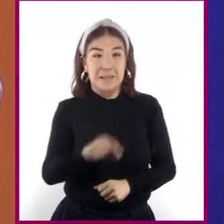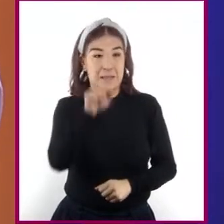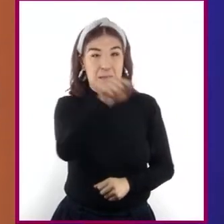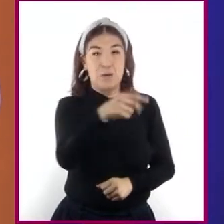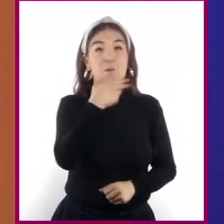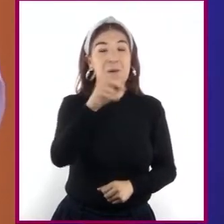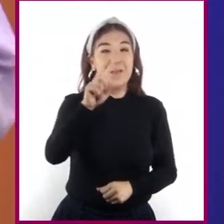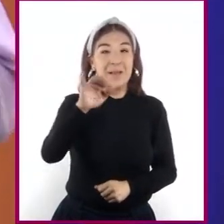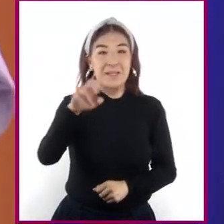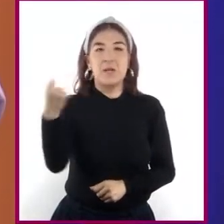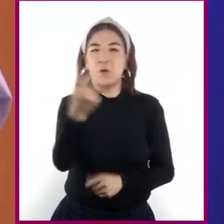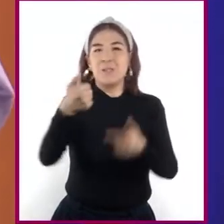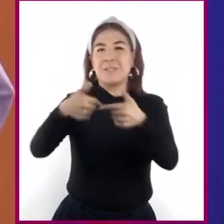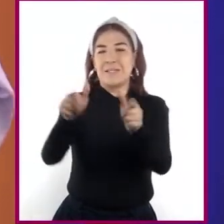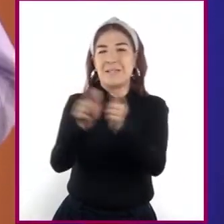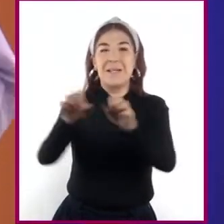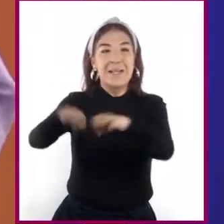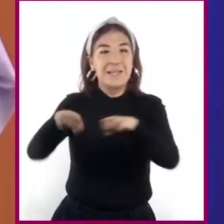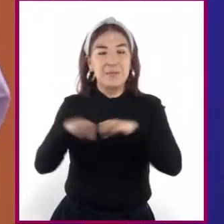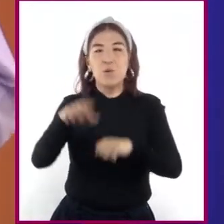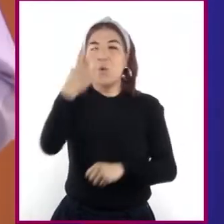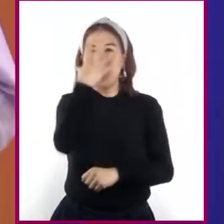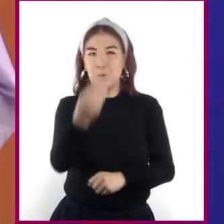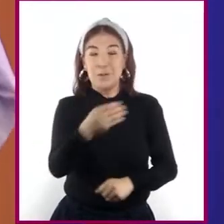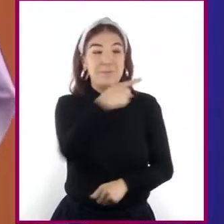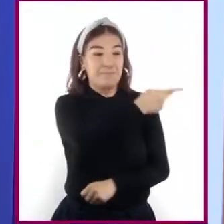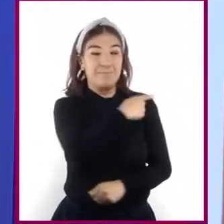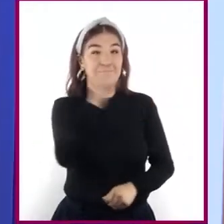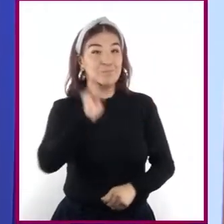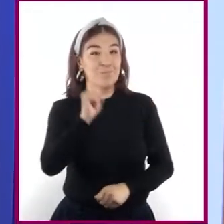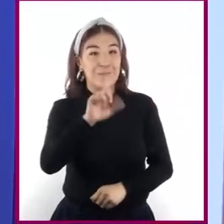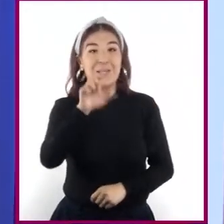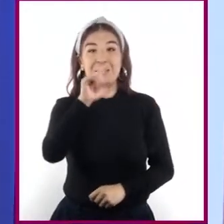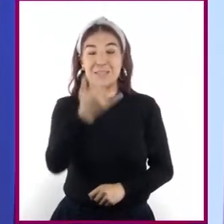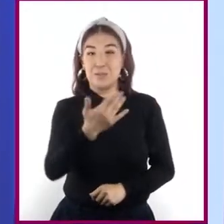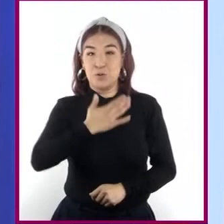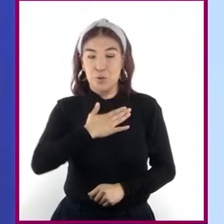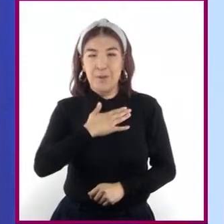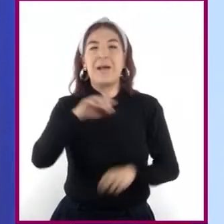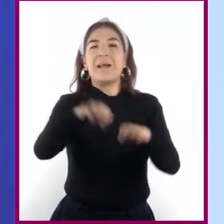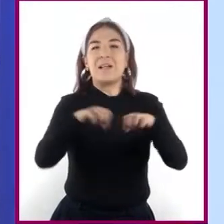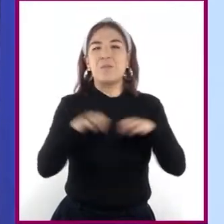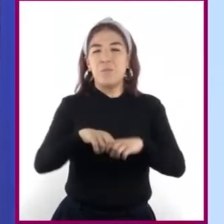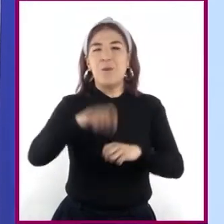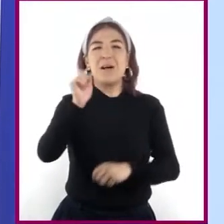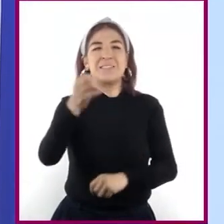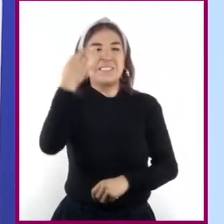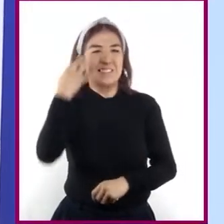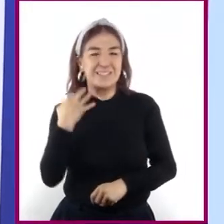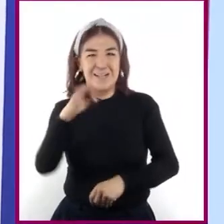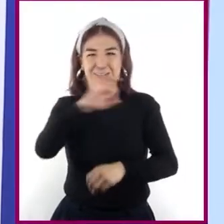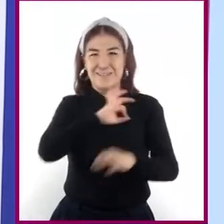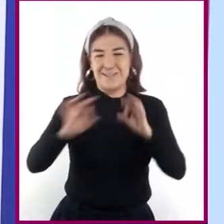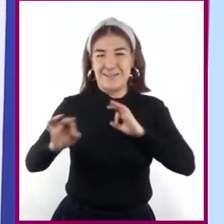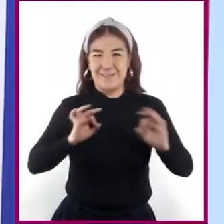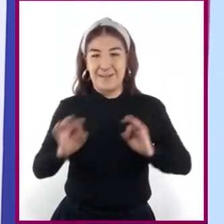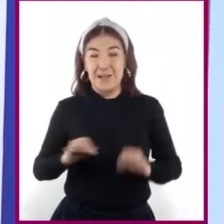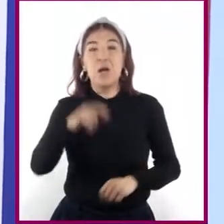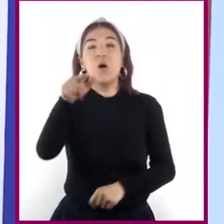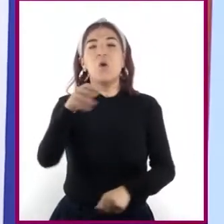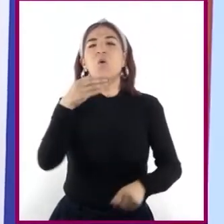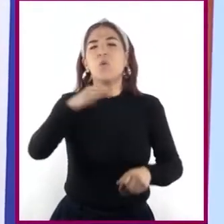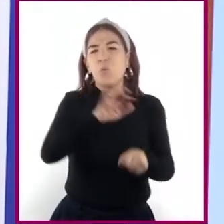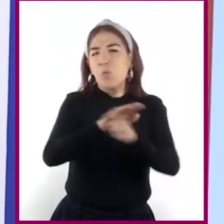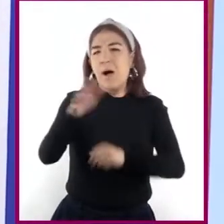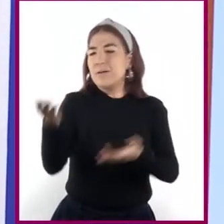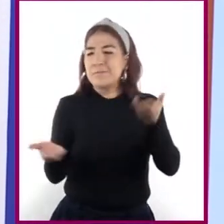Coyote, mientras que Leslie y un servidor seremos el equipo Jaguar. Ustedes en casa pueden elegir ser parte del equipo que más les agrade